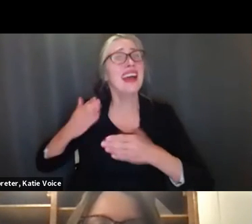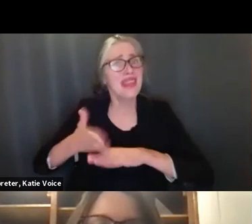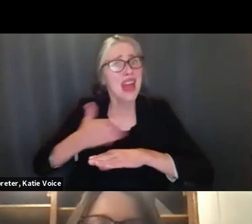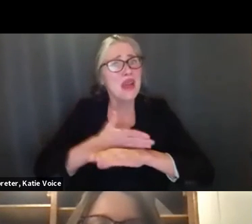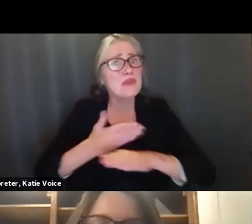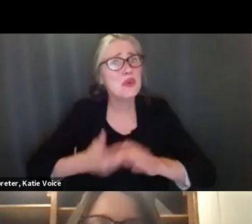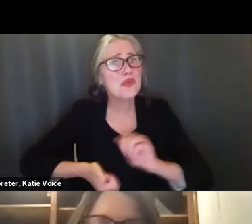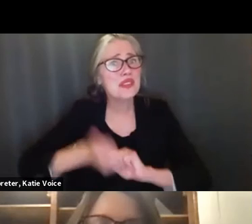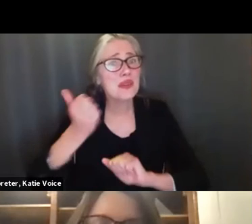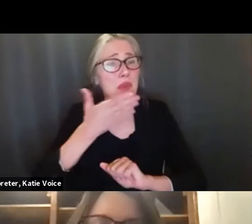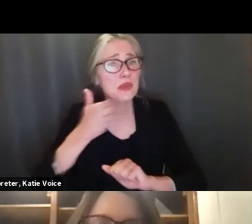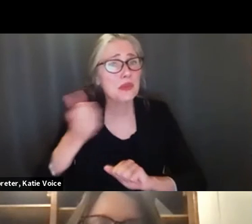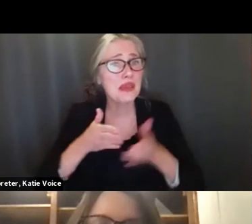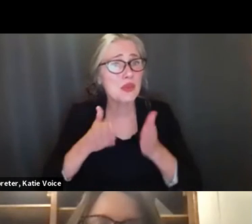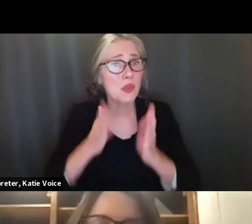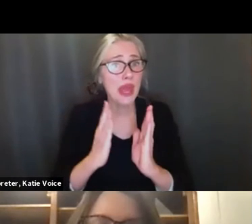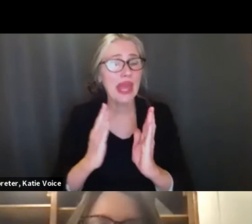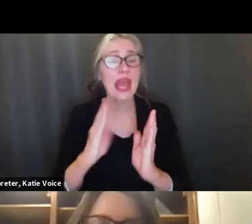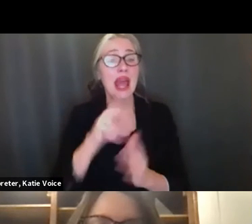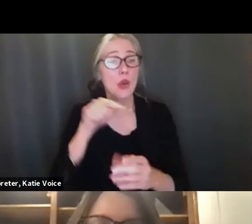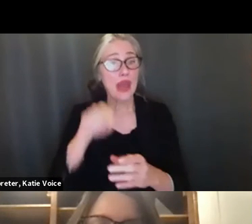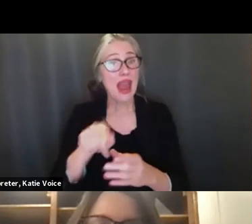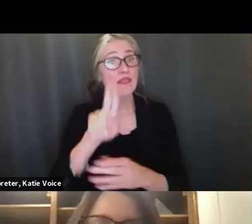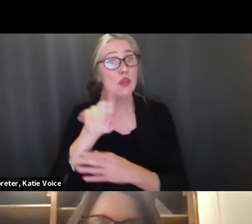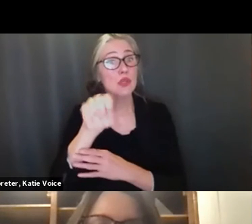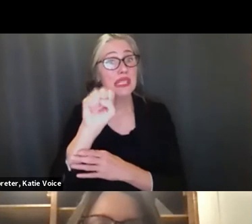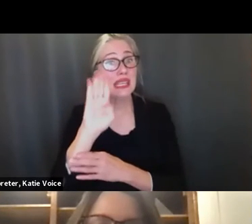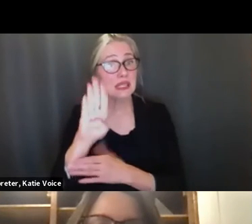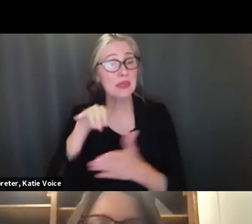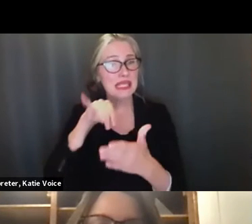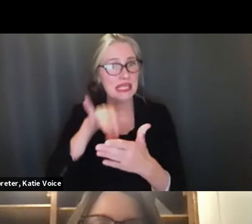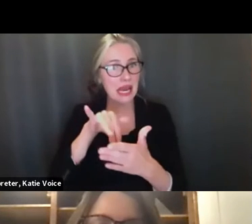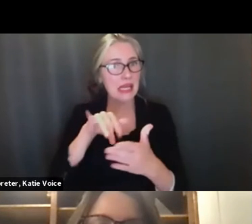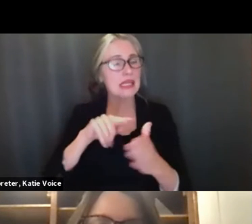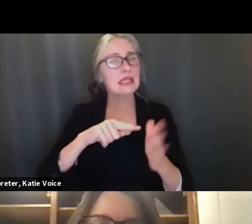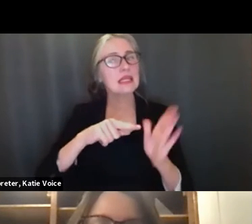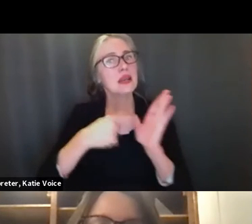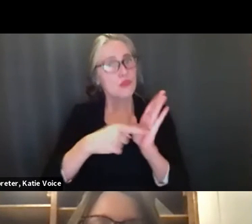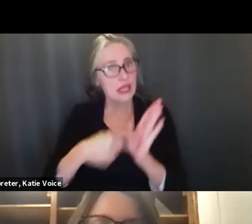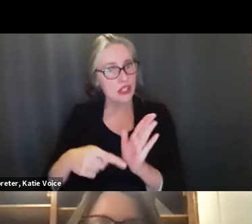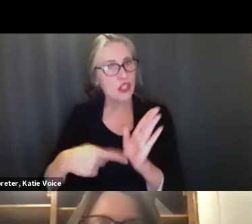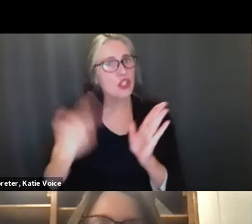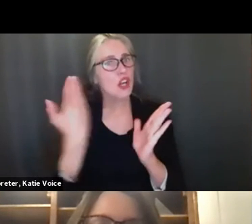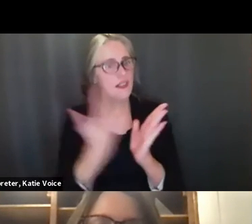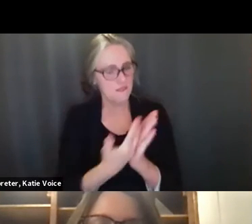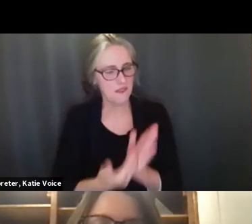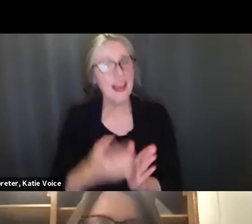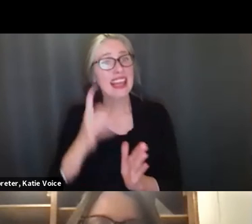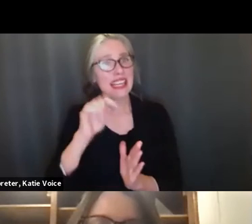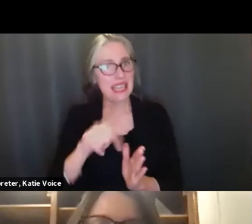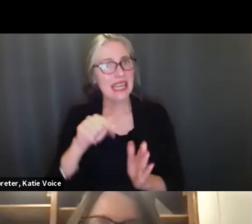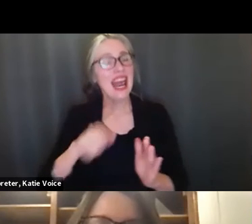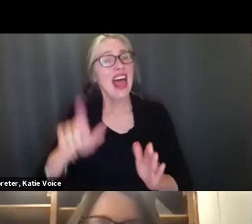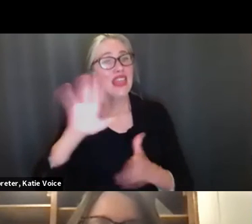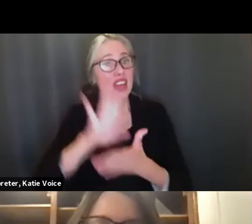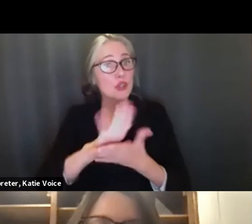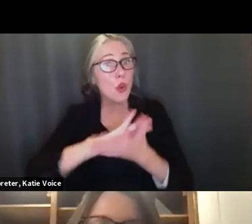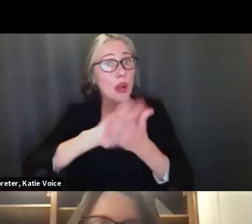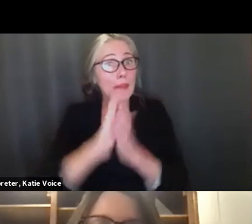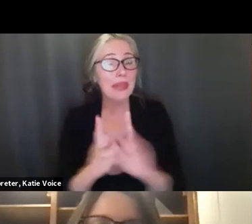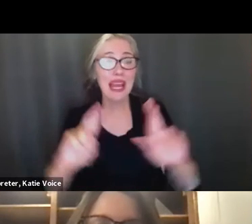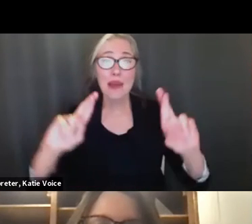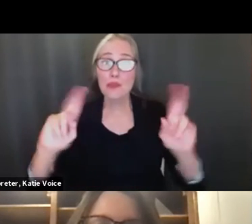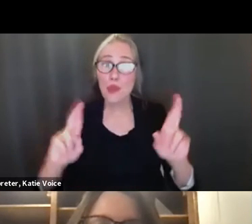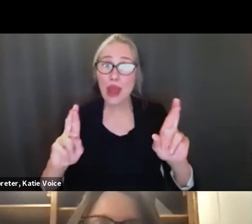También trabajamos mucho con UCSB, varios distritos, que incluye este distrito escolar. Tenemos datos fiables que dicen